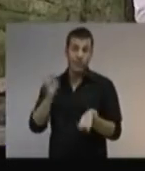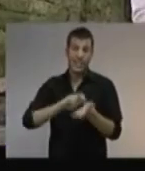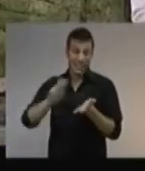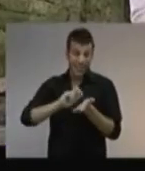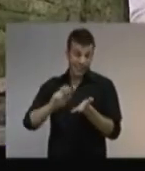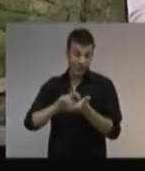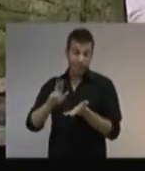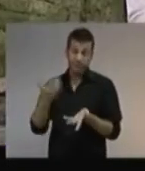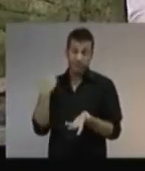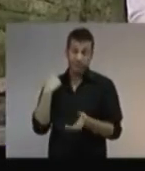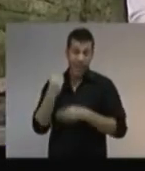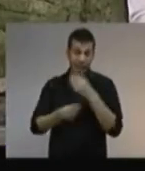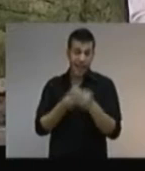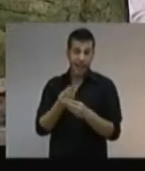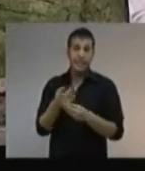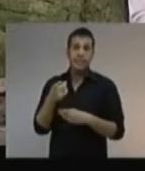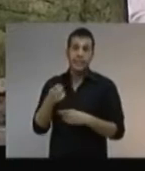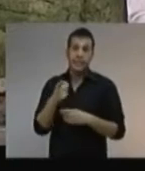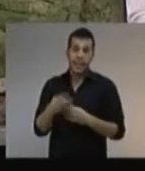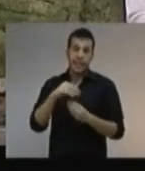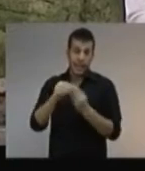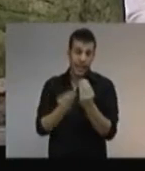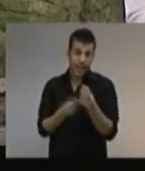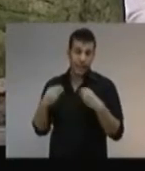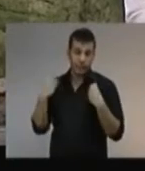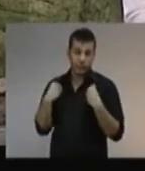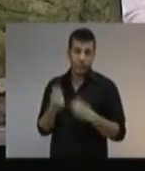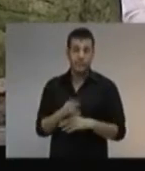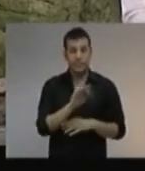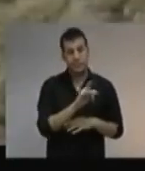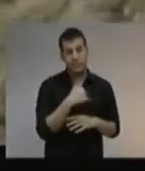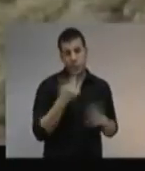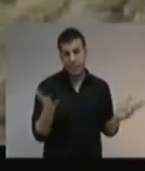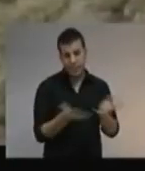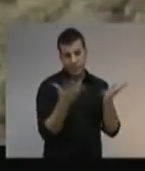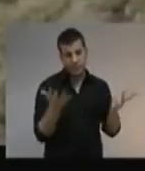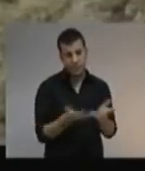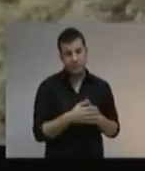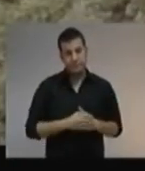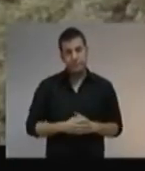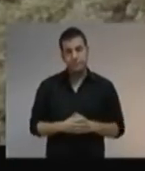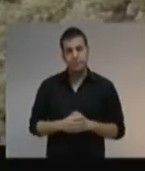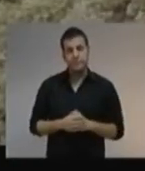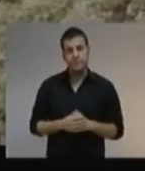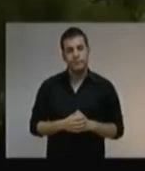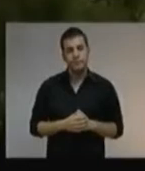tiene Gran Canaria. Muy bien, perfecto. Que lo disfruten y que les animo a que los recorran.